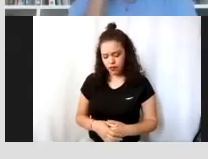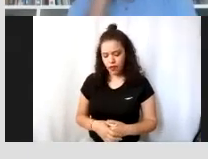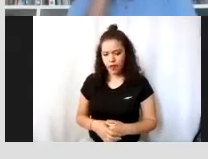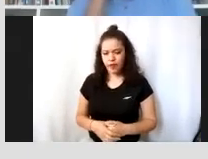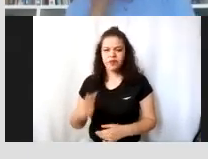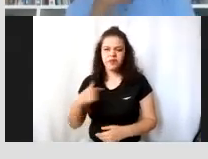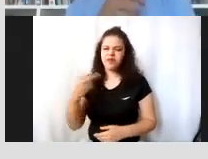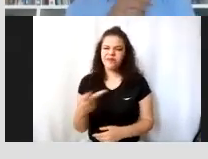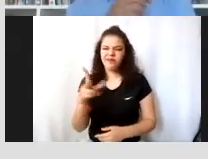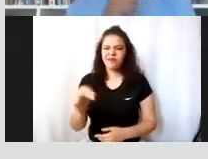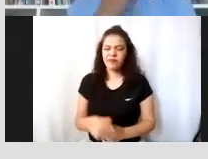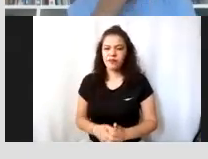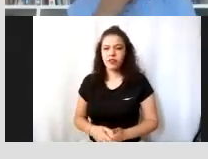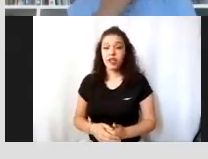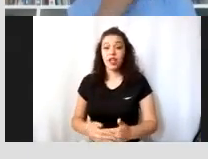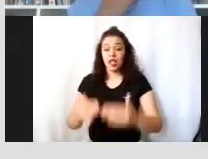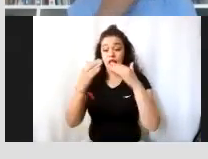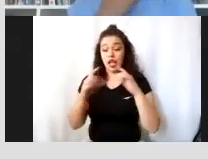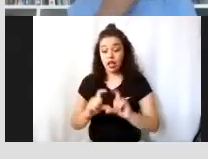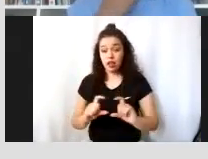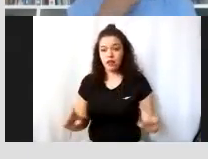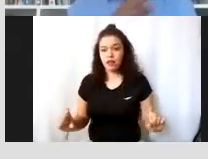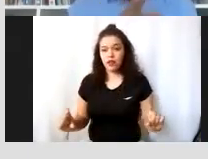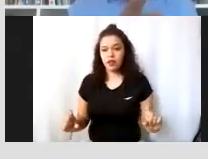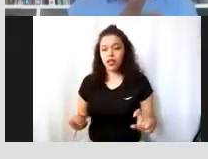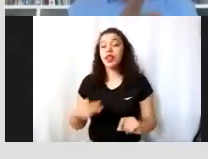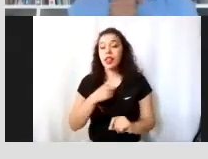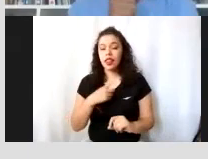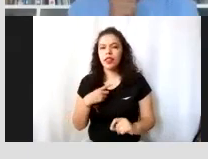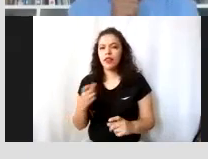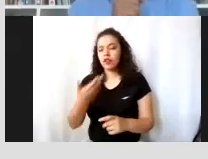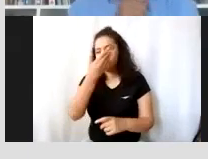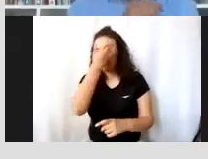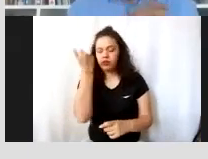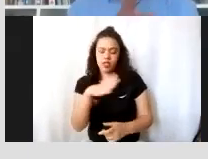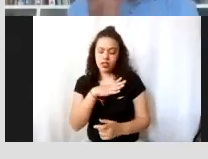te lo pregunto. En la parte de abajo, sí deberían de tener, no sé si lo tengan,